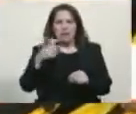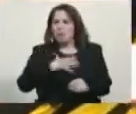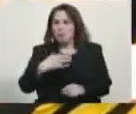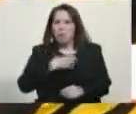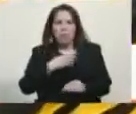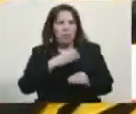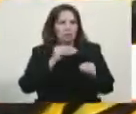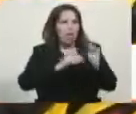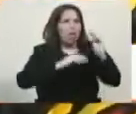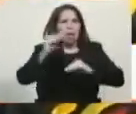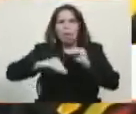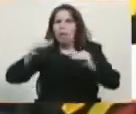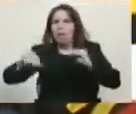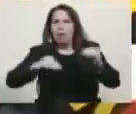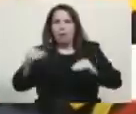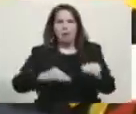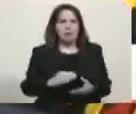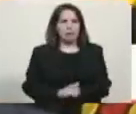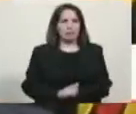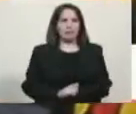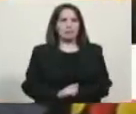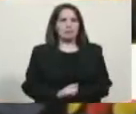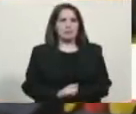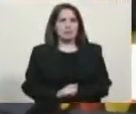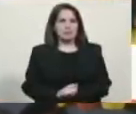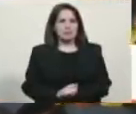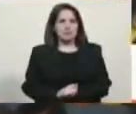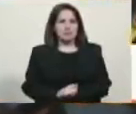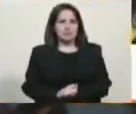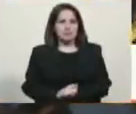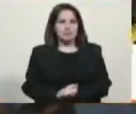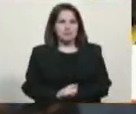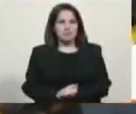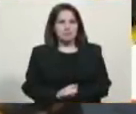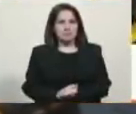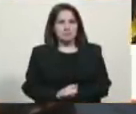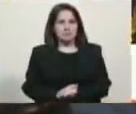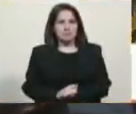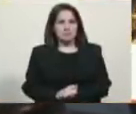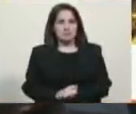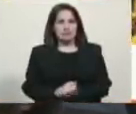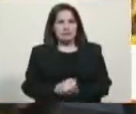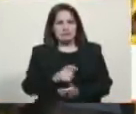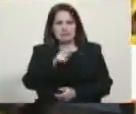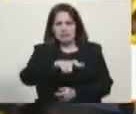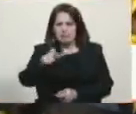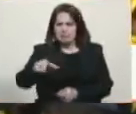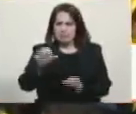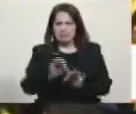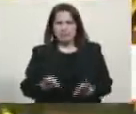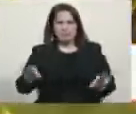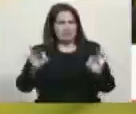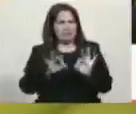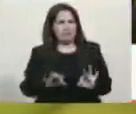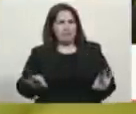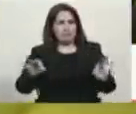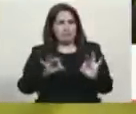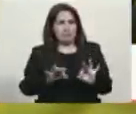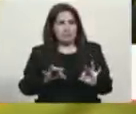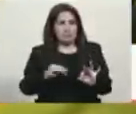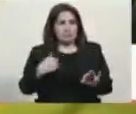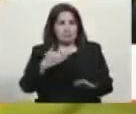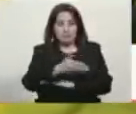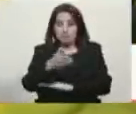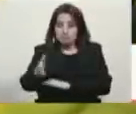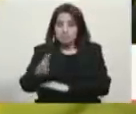que sabe de historia, al que ha vivido la historia. Nadie. En todos sus países,